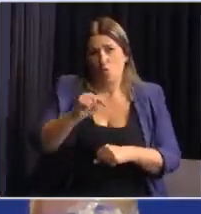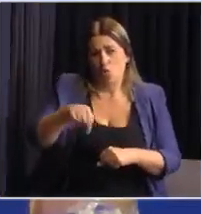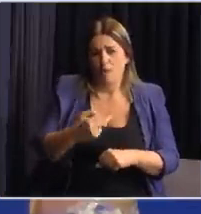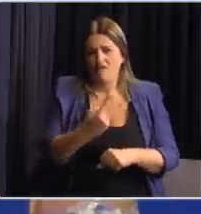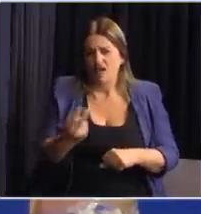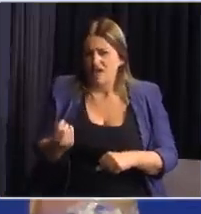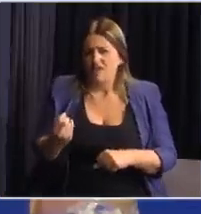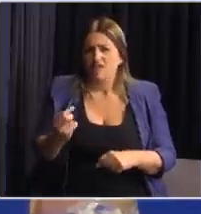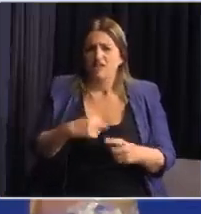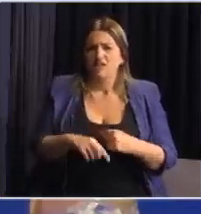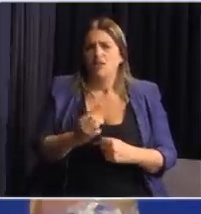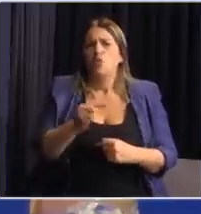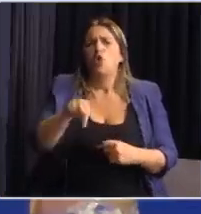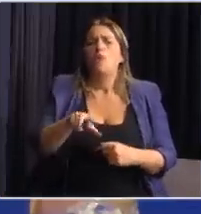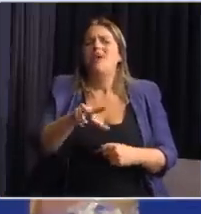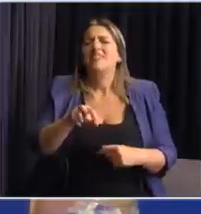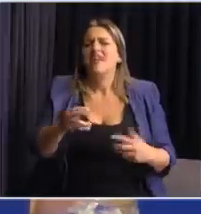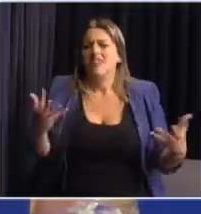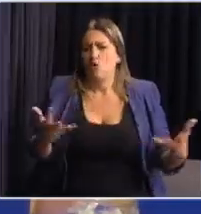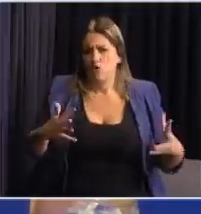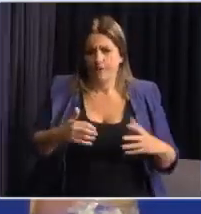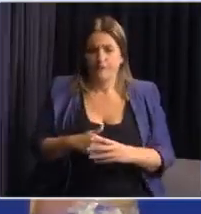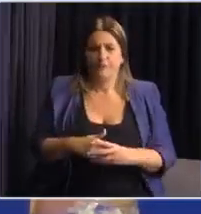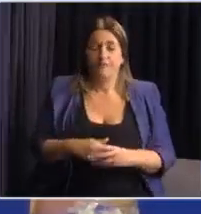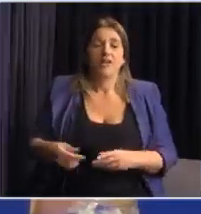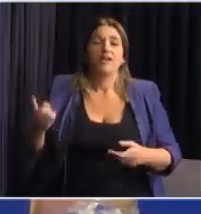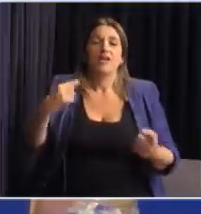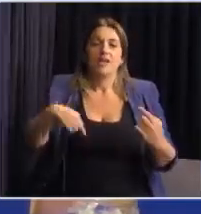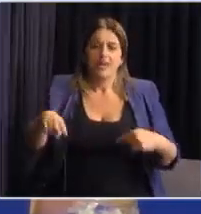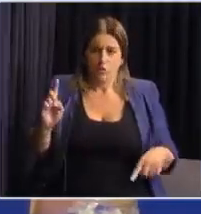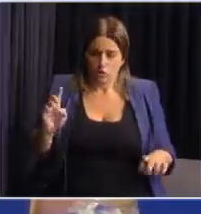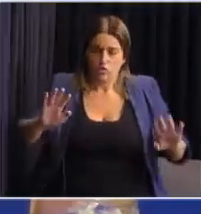1,20 y 1,30 en este momento. Entonces,